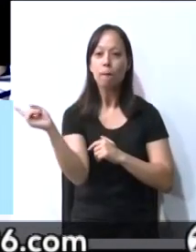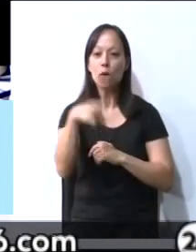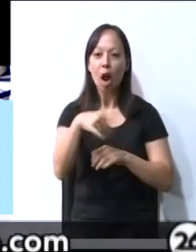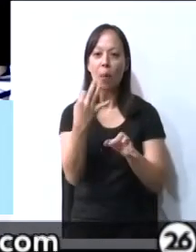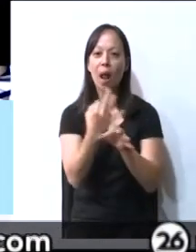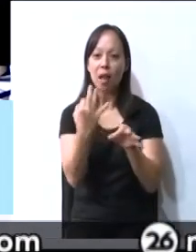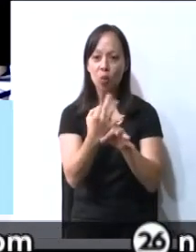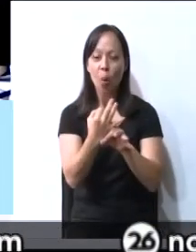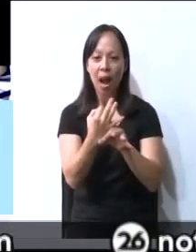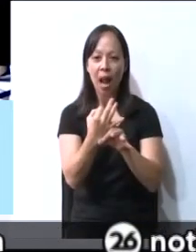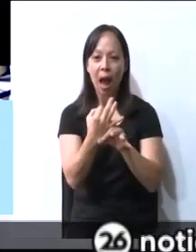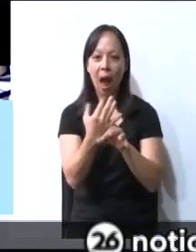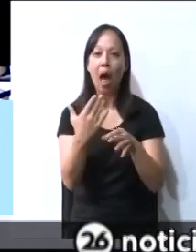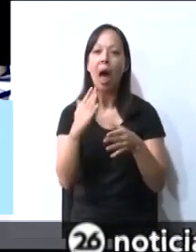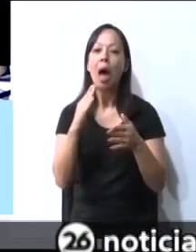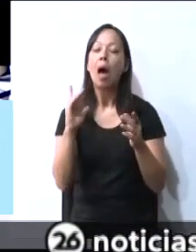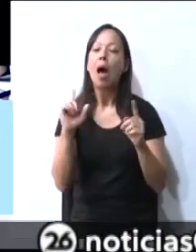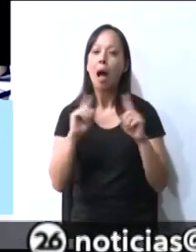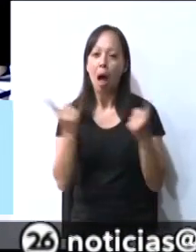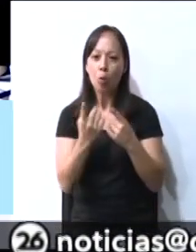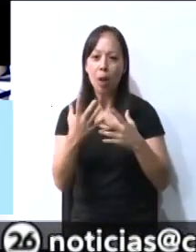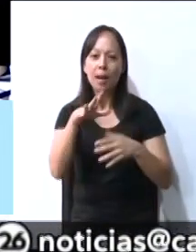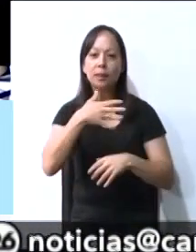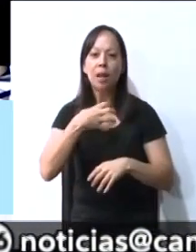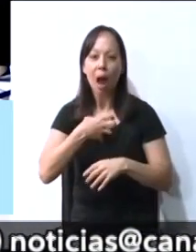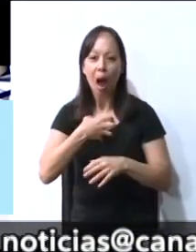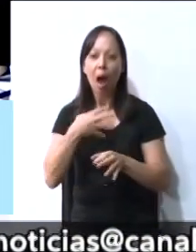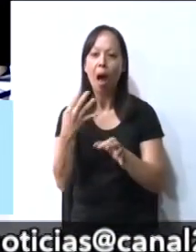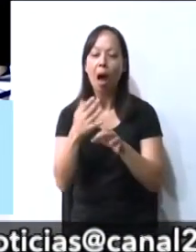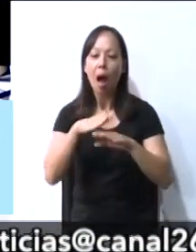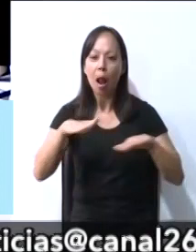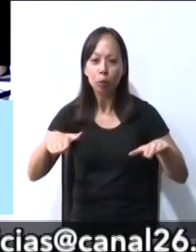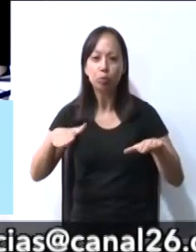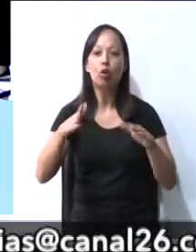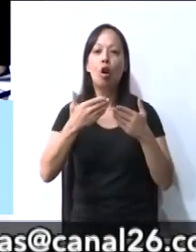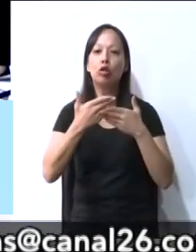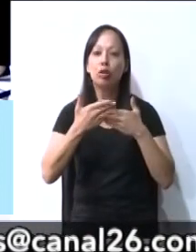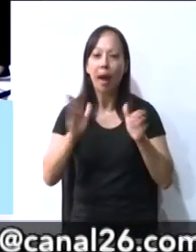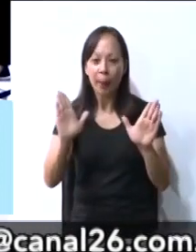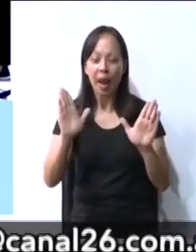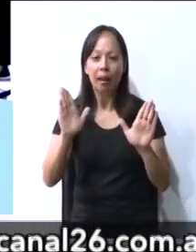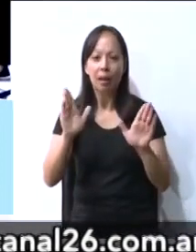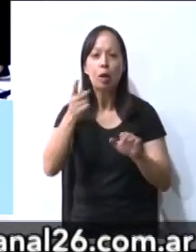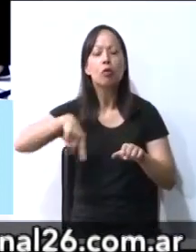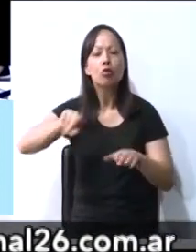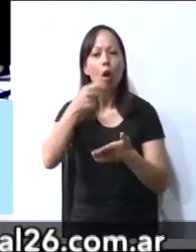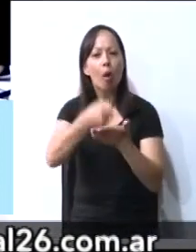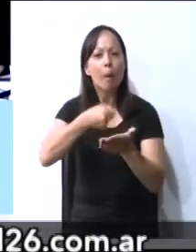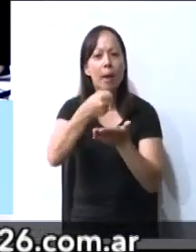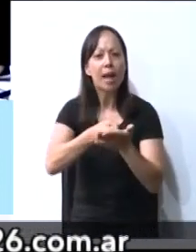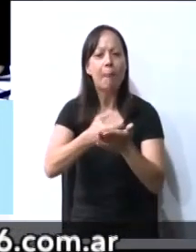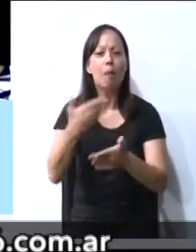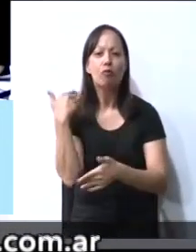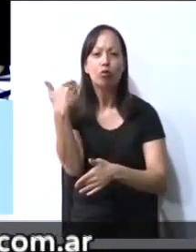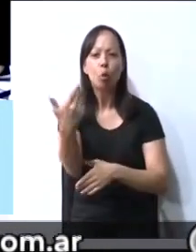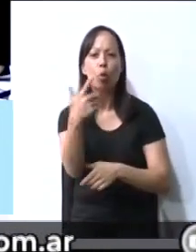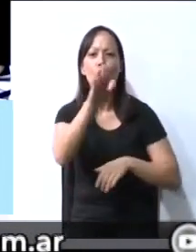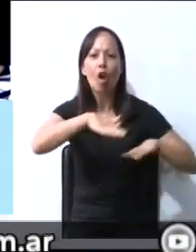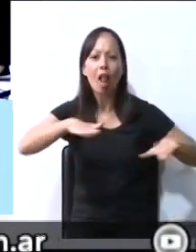abiertas. Peleamos por la presencialidad, peleamos por el futuro de los chicos. Fuimos a buscar uno por